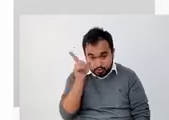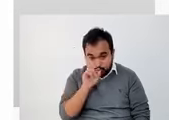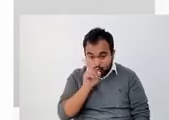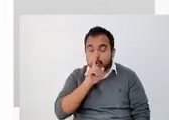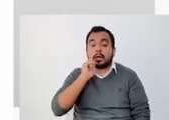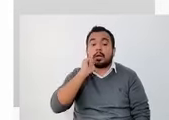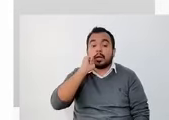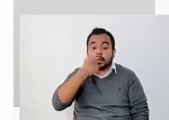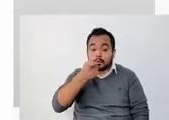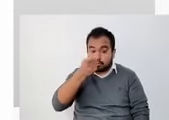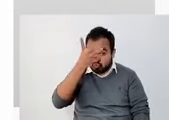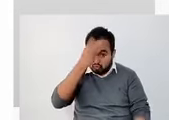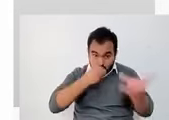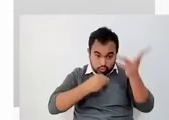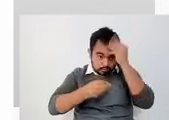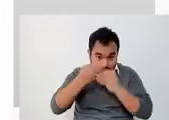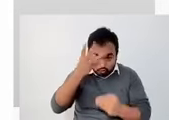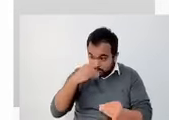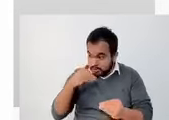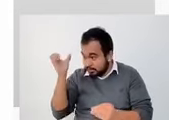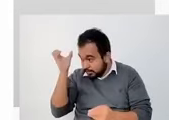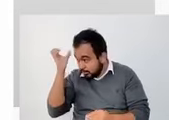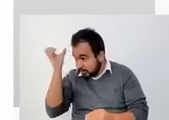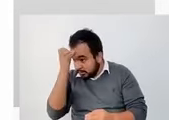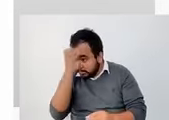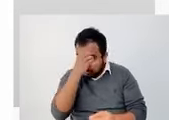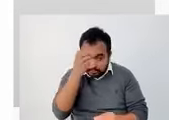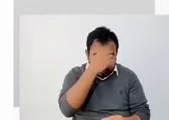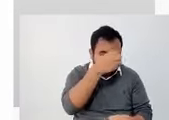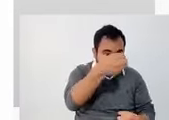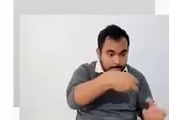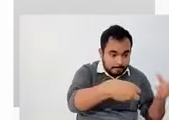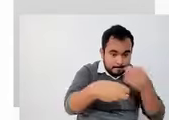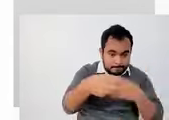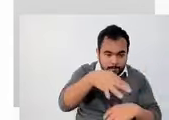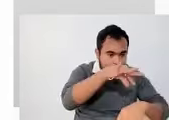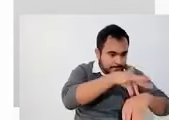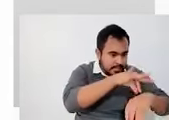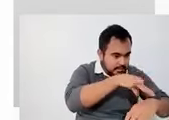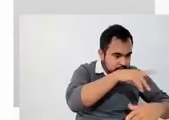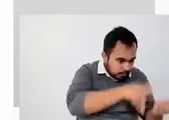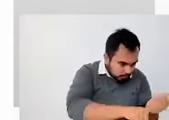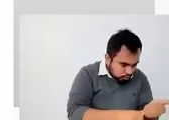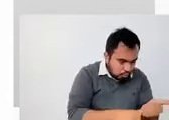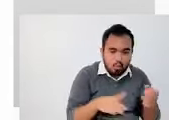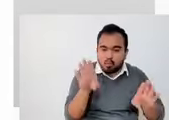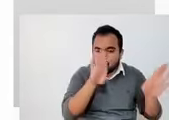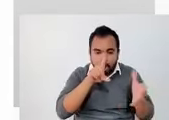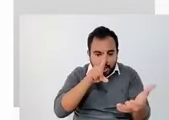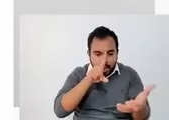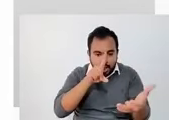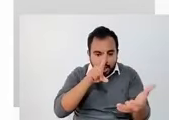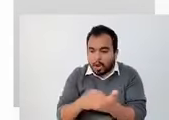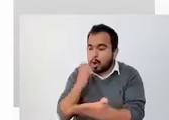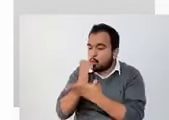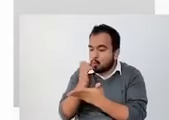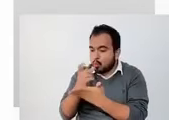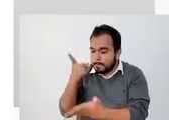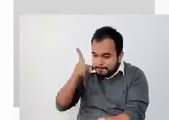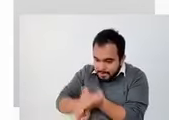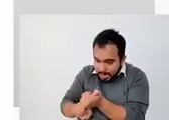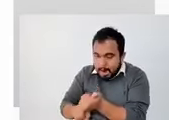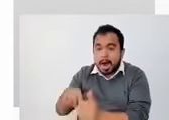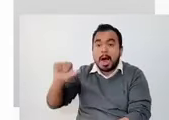de conocimientos de muchas ciencias. Hay gente que hace criminología desde la medicina, criminología desde la biología, criminología desde la economía, desde la